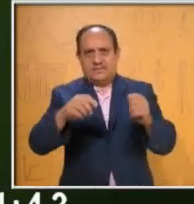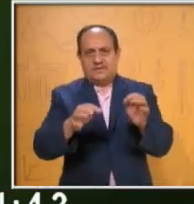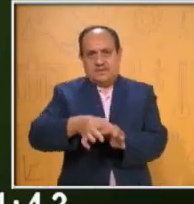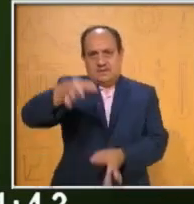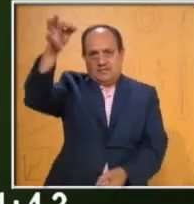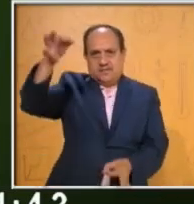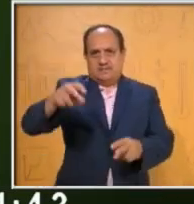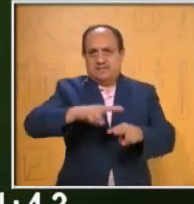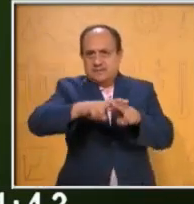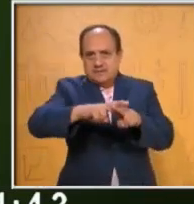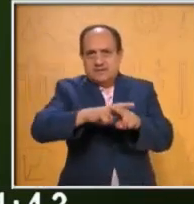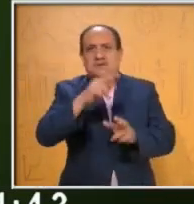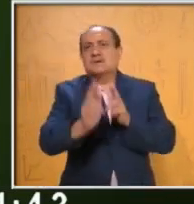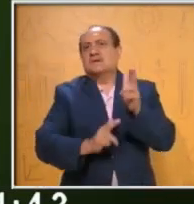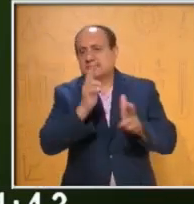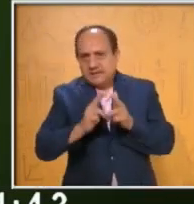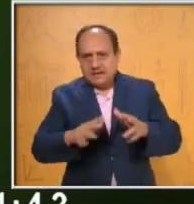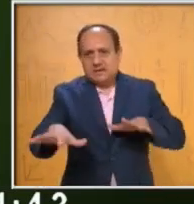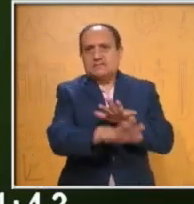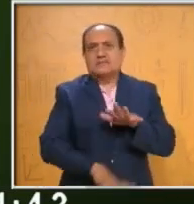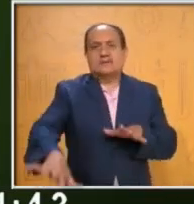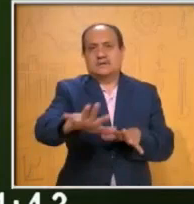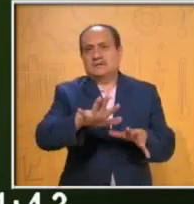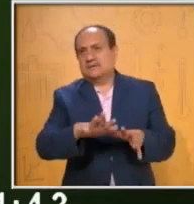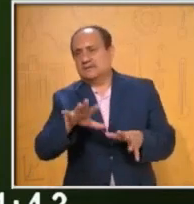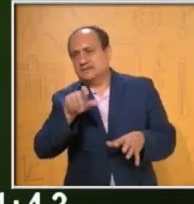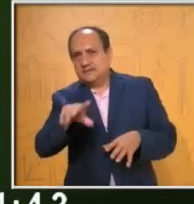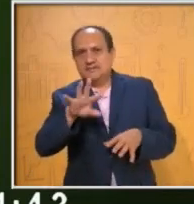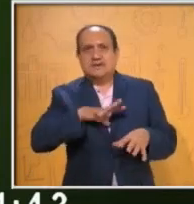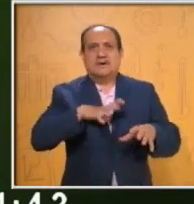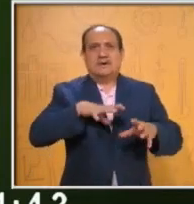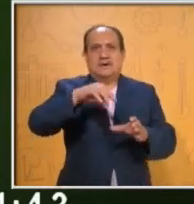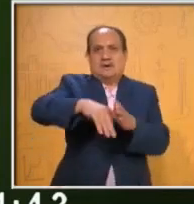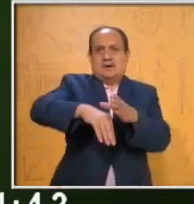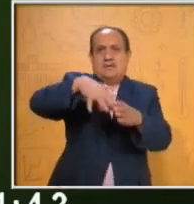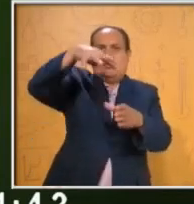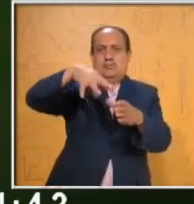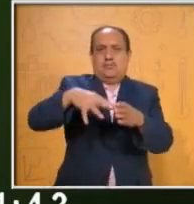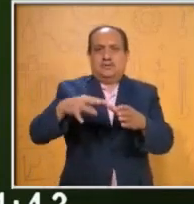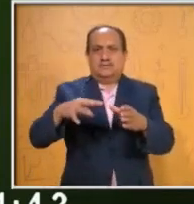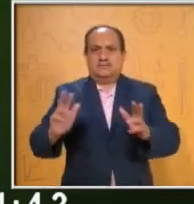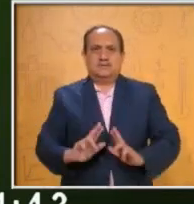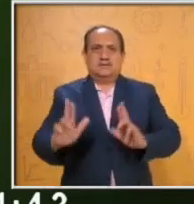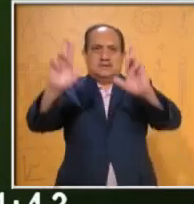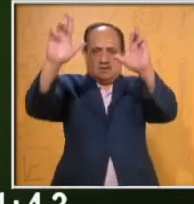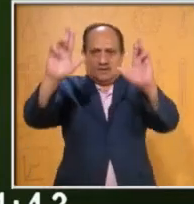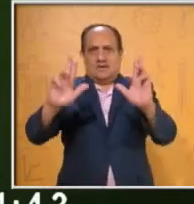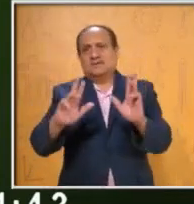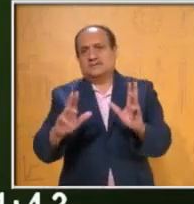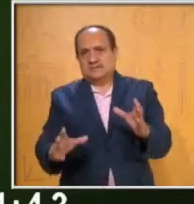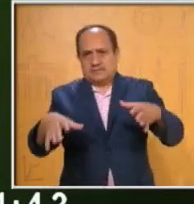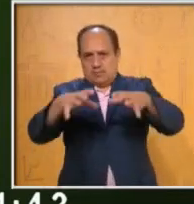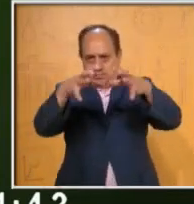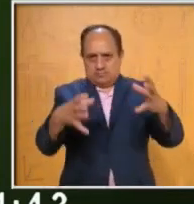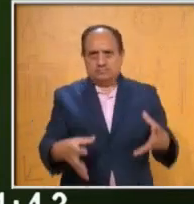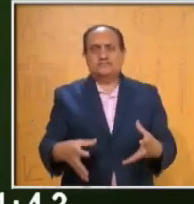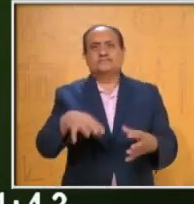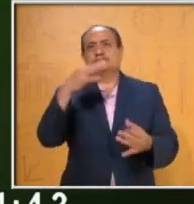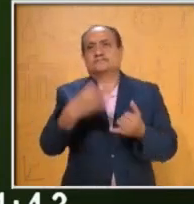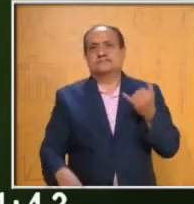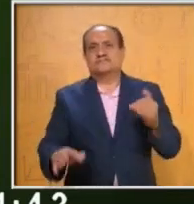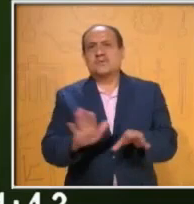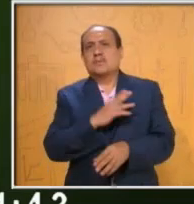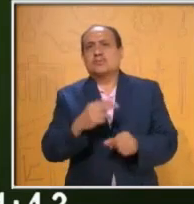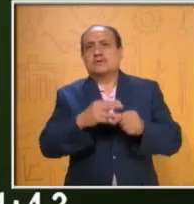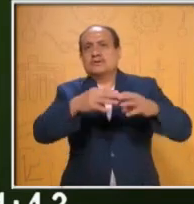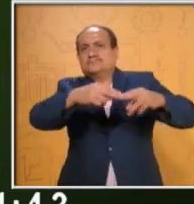del tren, de área o de superficie, ¿verdad? Como también el volumen, gases o cuerpos de tres dimensiones. Por último, ¿por qué se